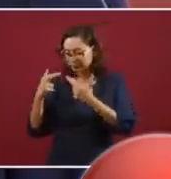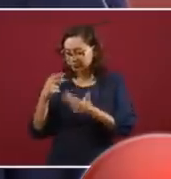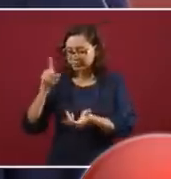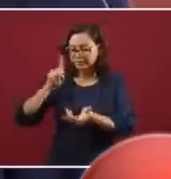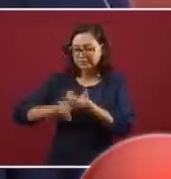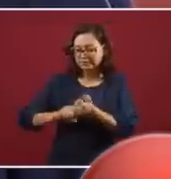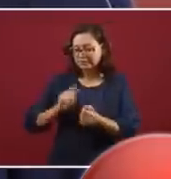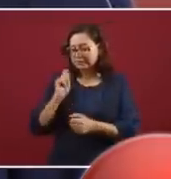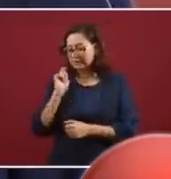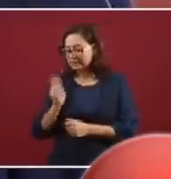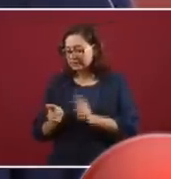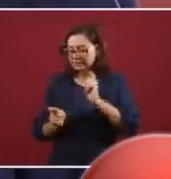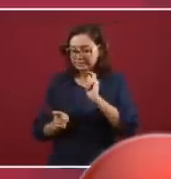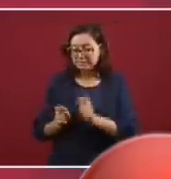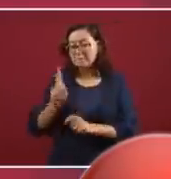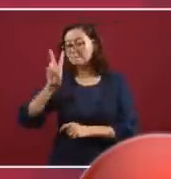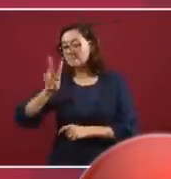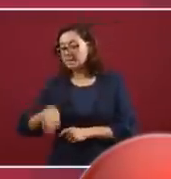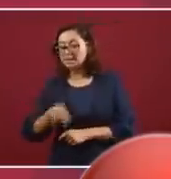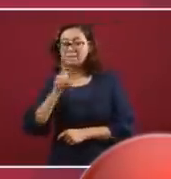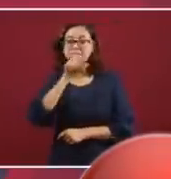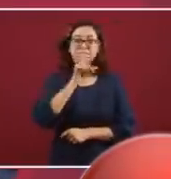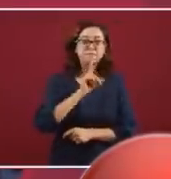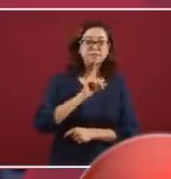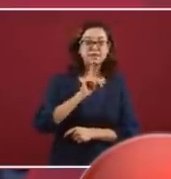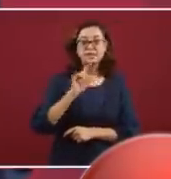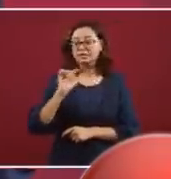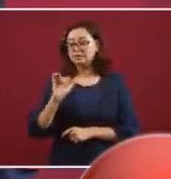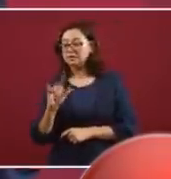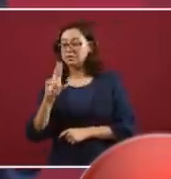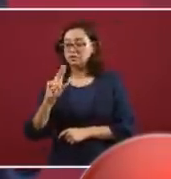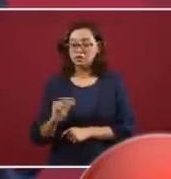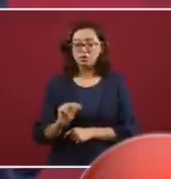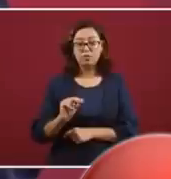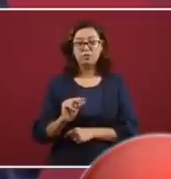si era cierto que se habían condonado